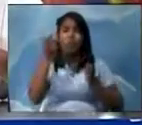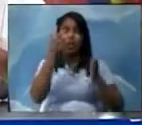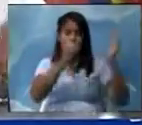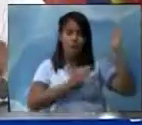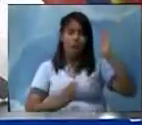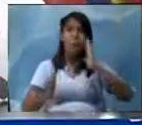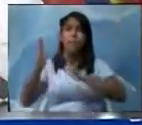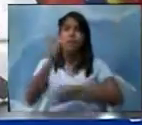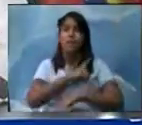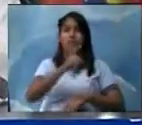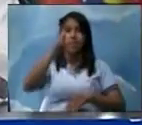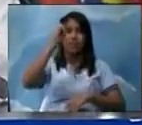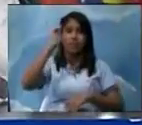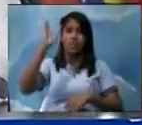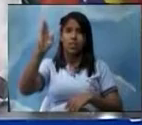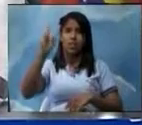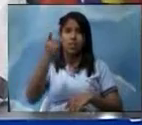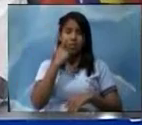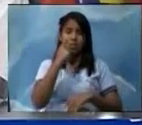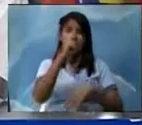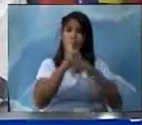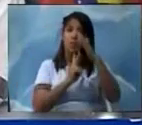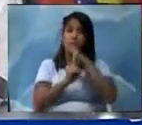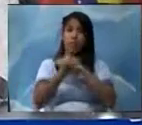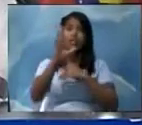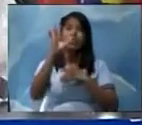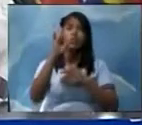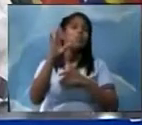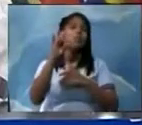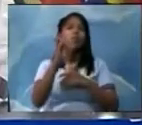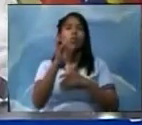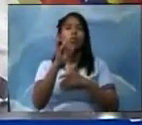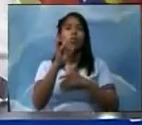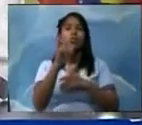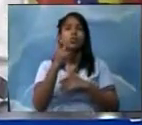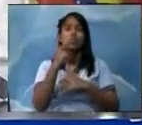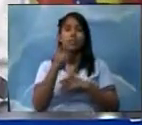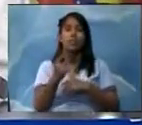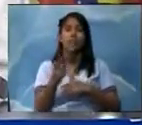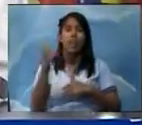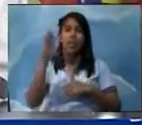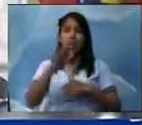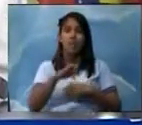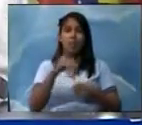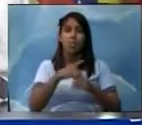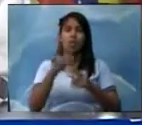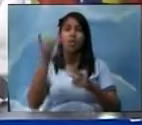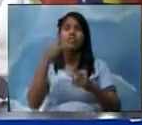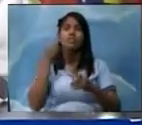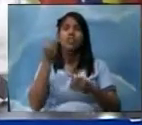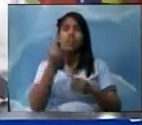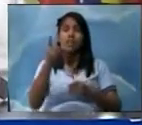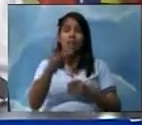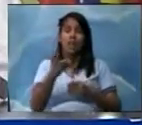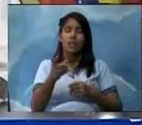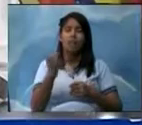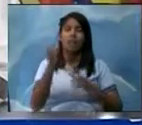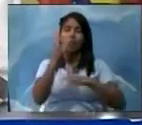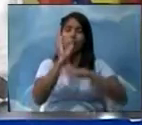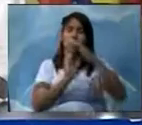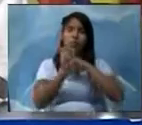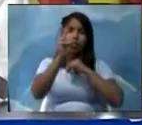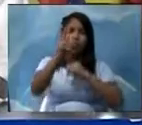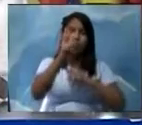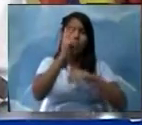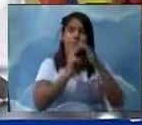presencia del Señor Miren el versículo 8 estamos en Daniel capítulo 2